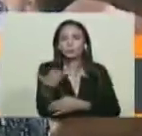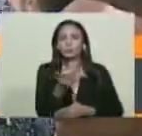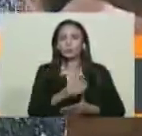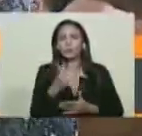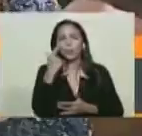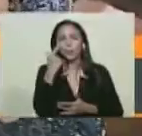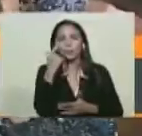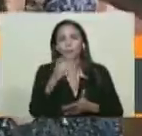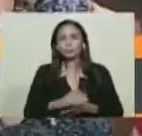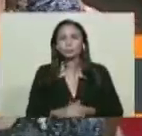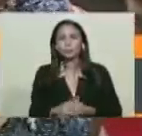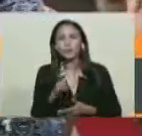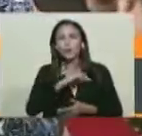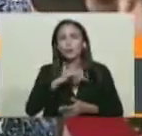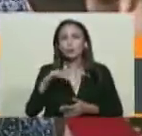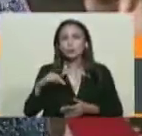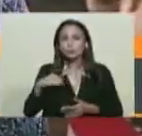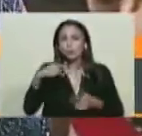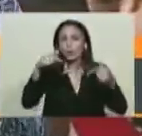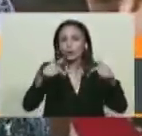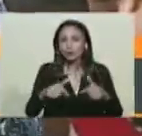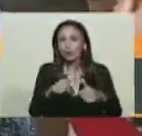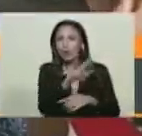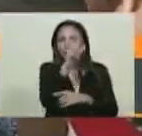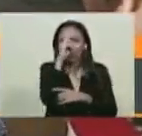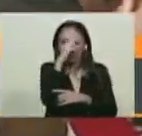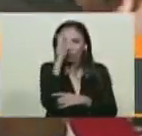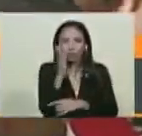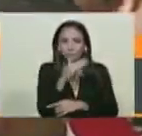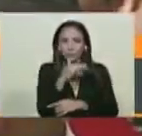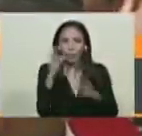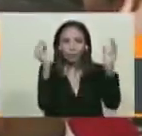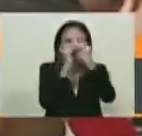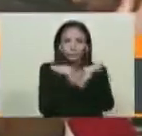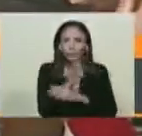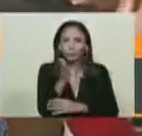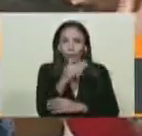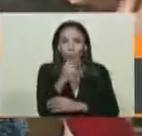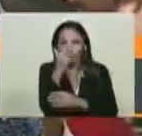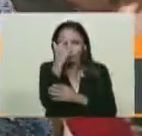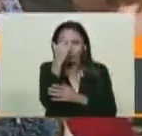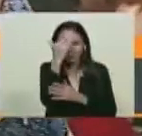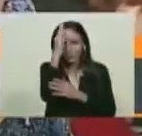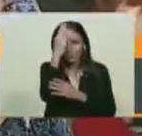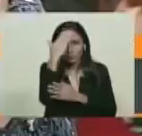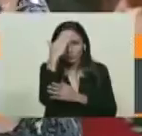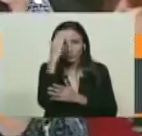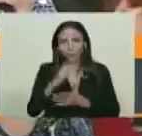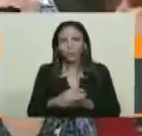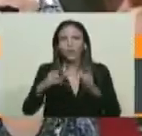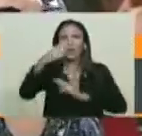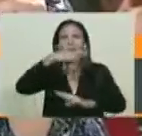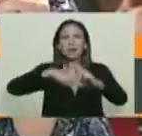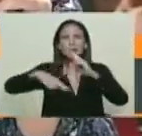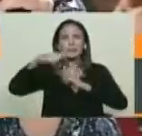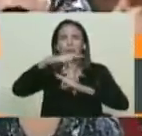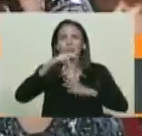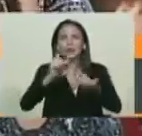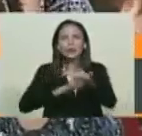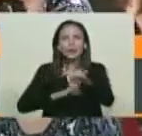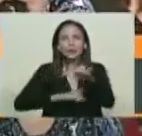nosotros somos, y nadie puede dudarlo, y yo sé que nadie lo pone en duda, revolucionarios hasta la médula,